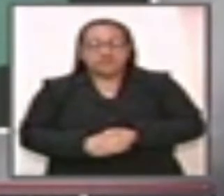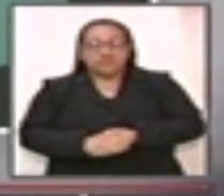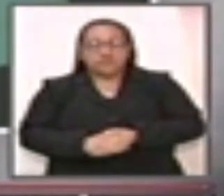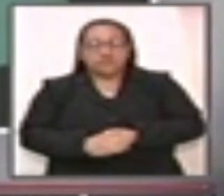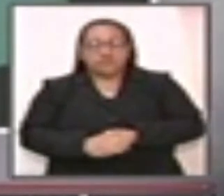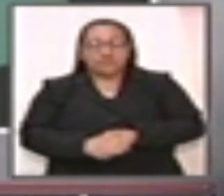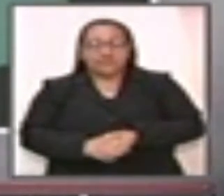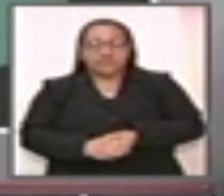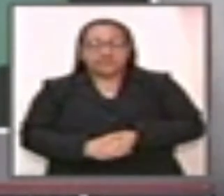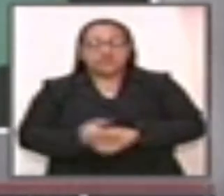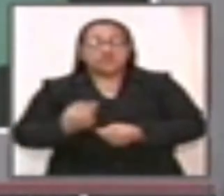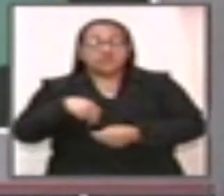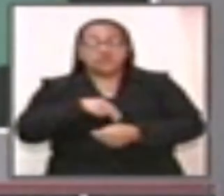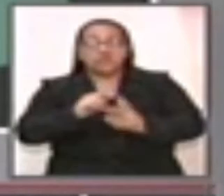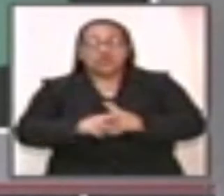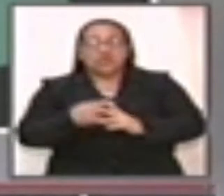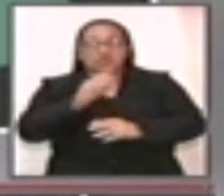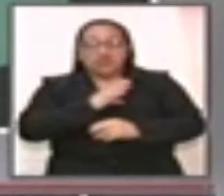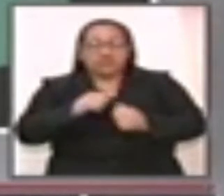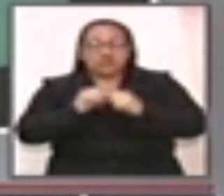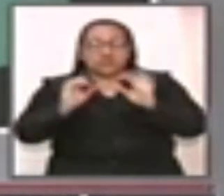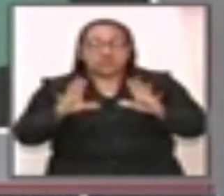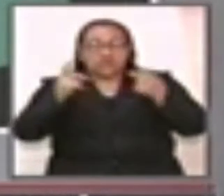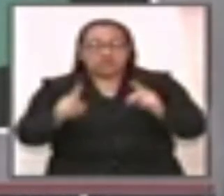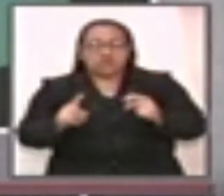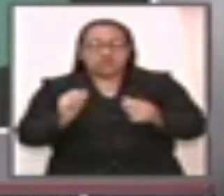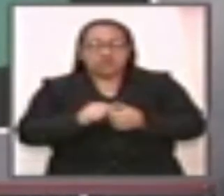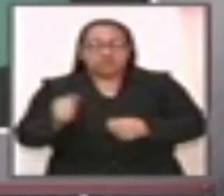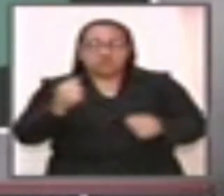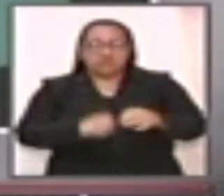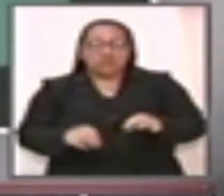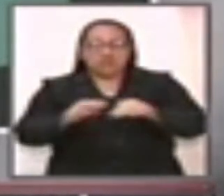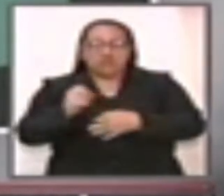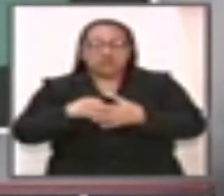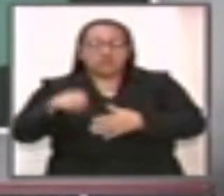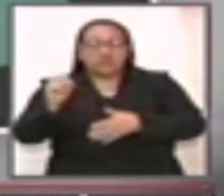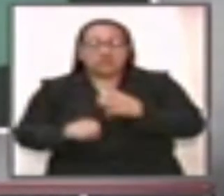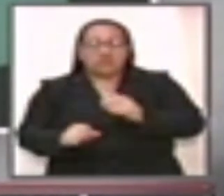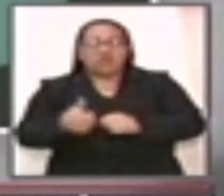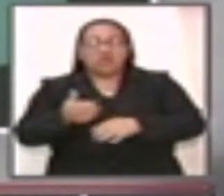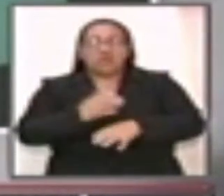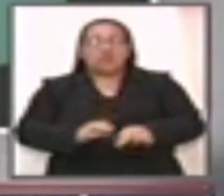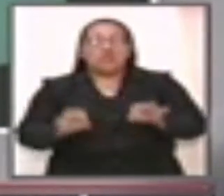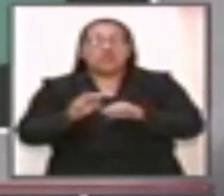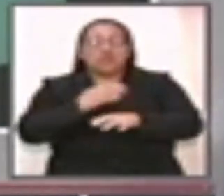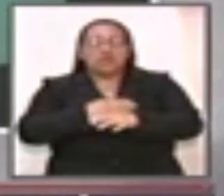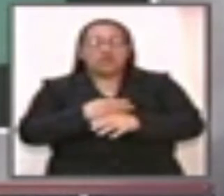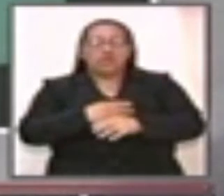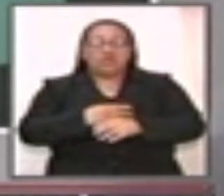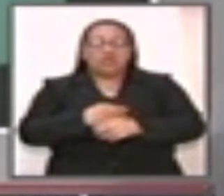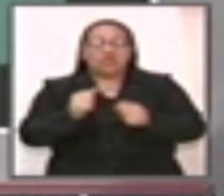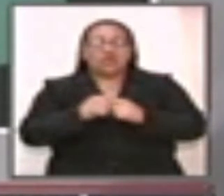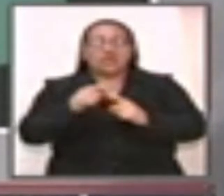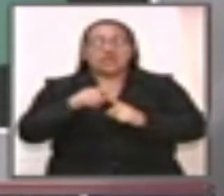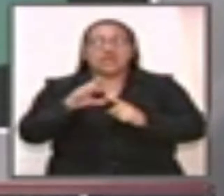nosotros empezamos el gobierno con 10 acuerdos comerciales firmados, principalmente los más importantes, el TLC con